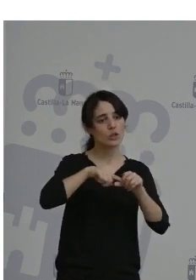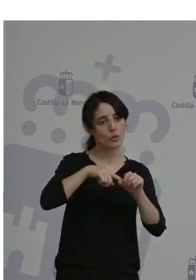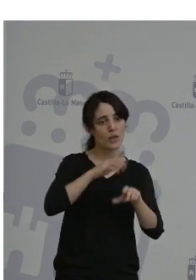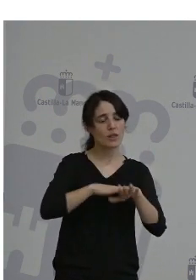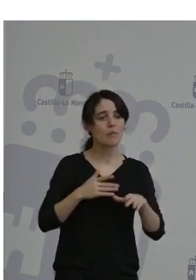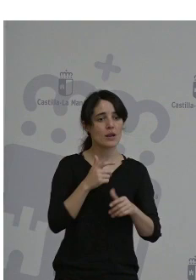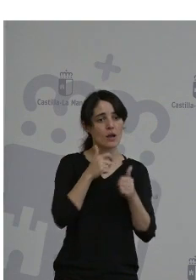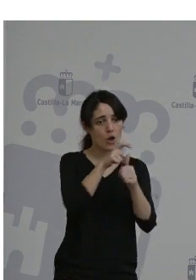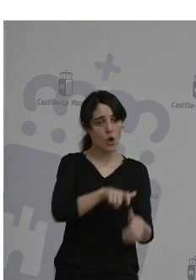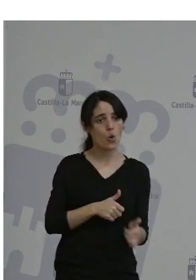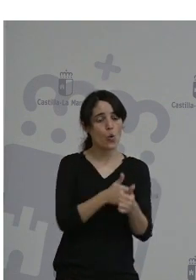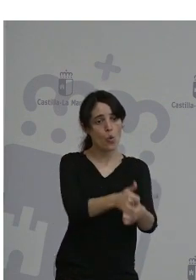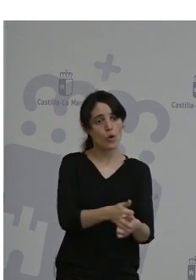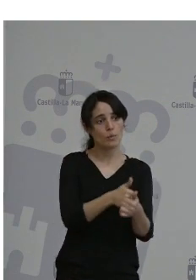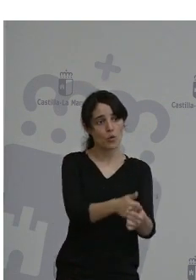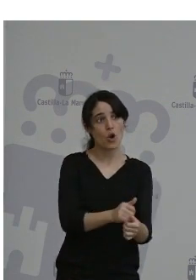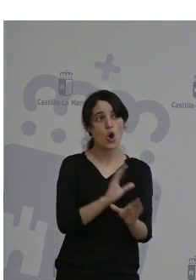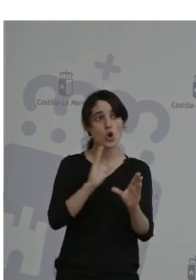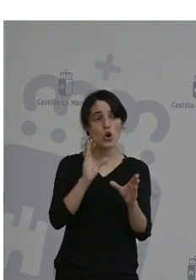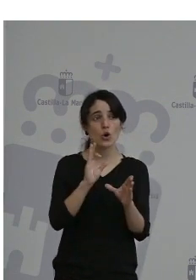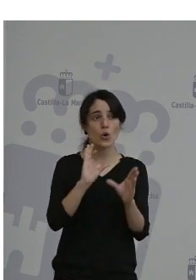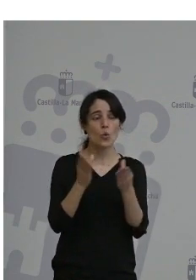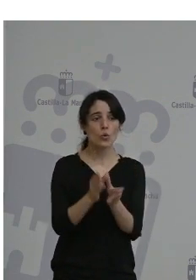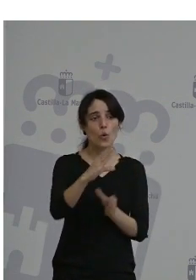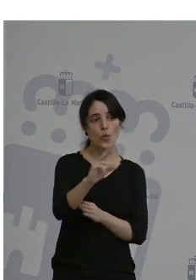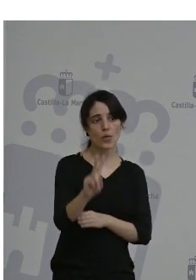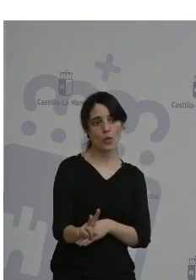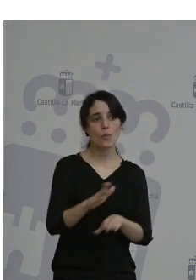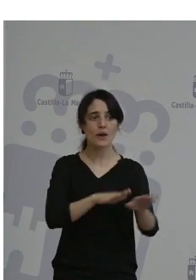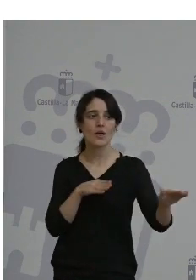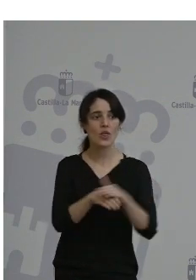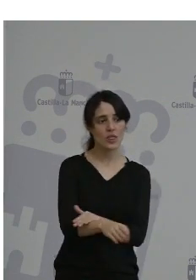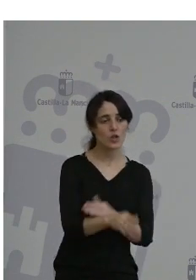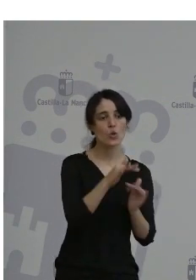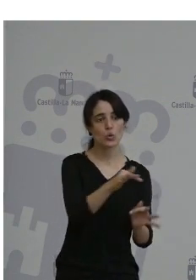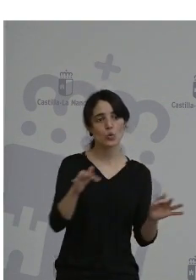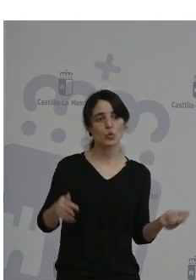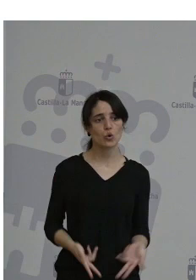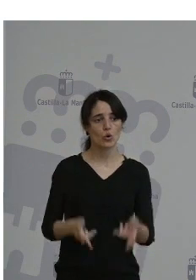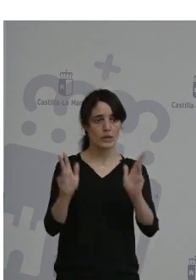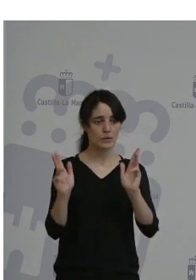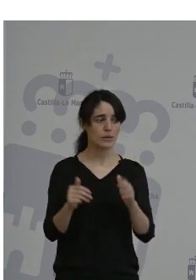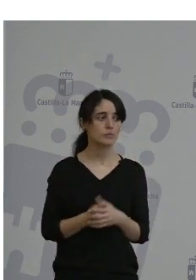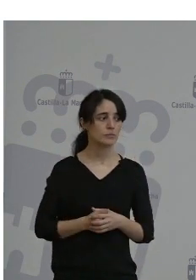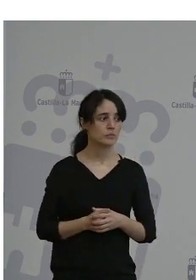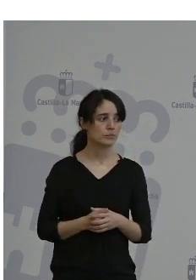Administración del Estado, subgrupo A2, para ingreso por turno libre en este cuerpo.